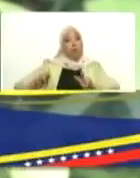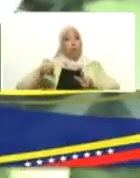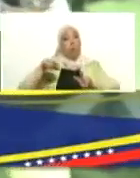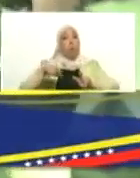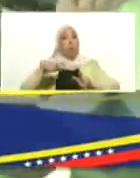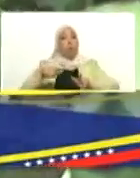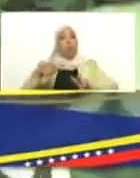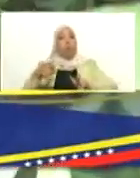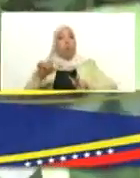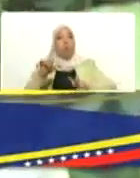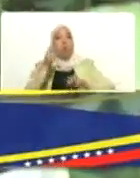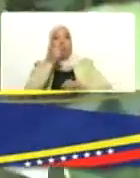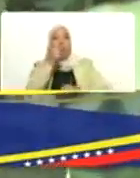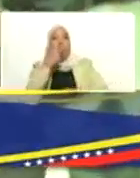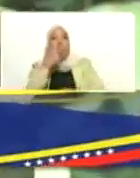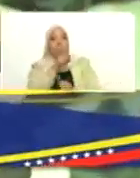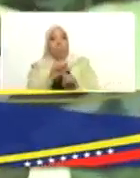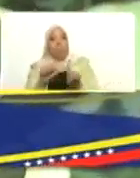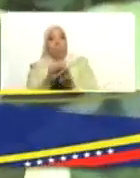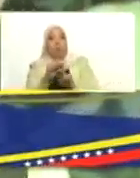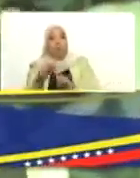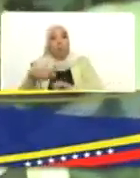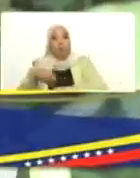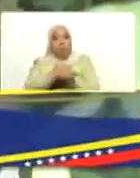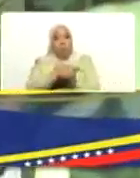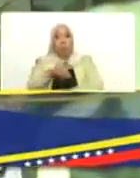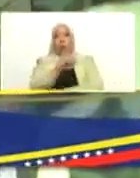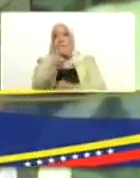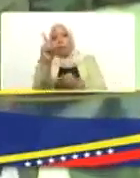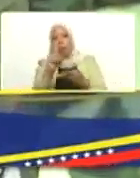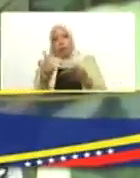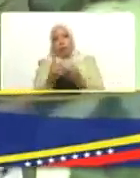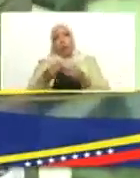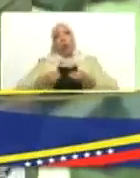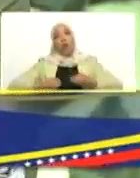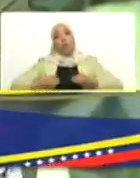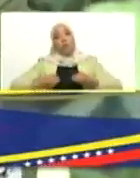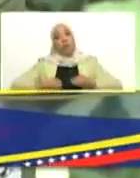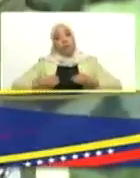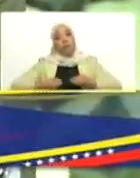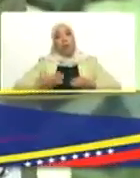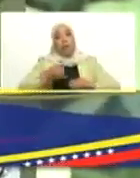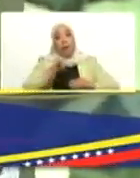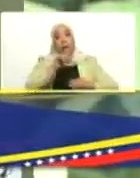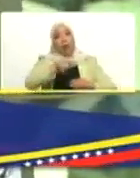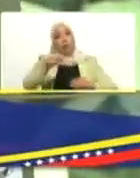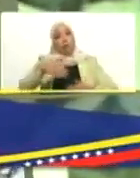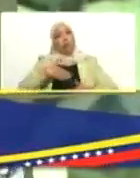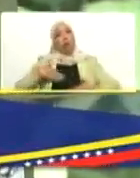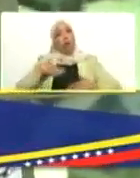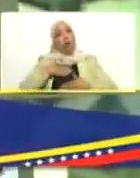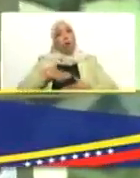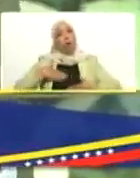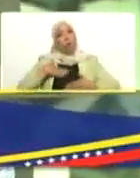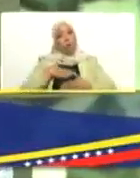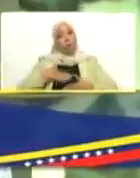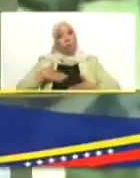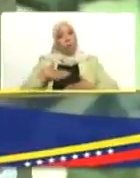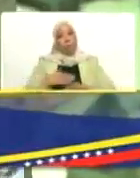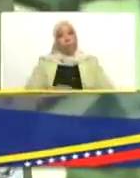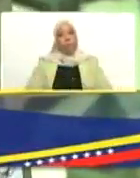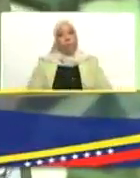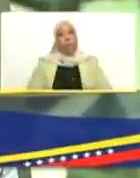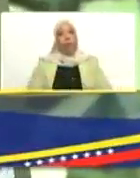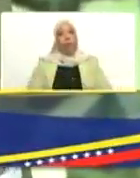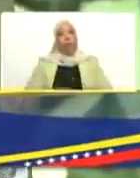ese sitial por el diseño y por la calidad de vida que se genera en este espacio. Vence la sombra porque aquí